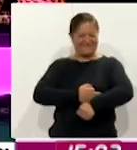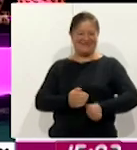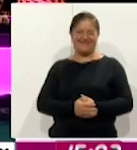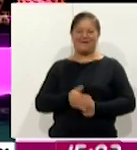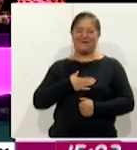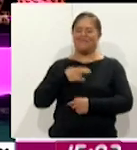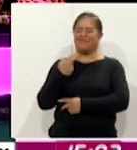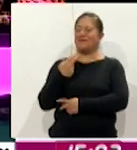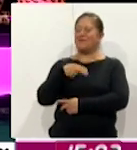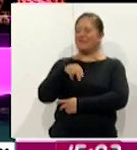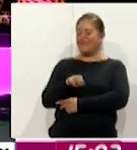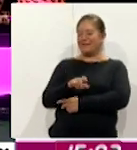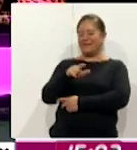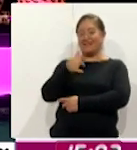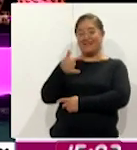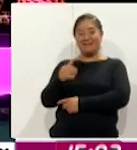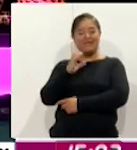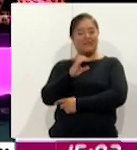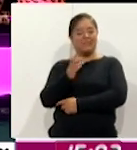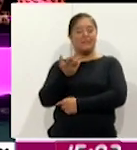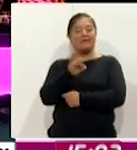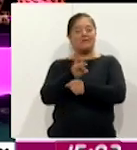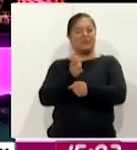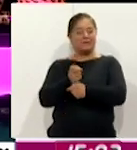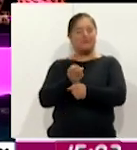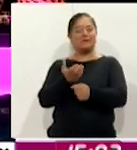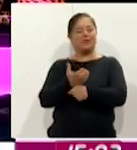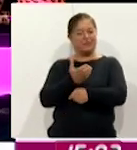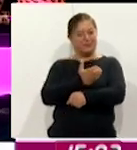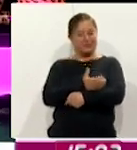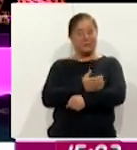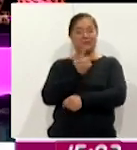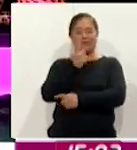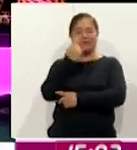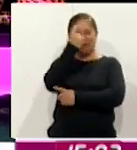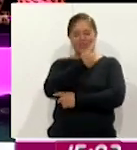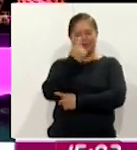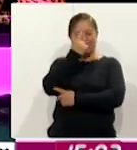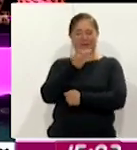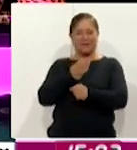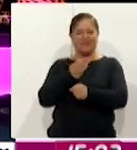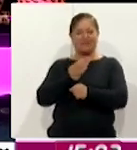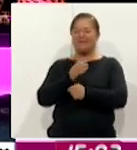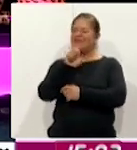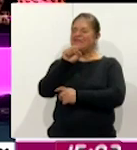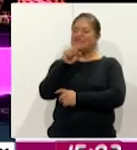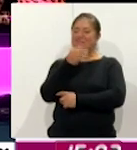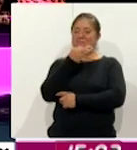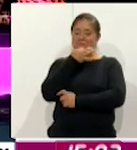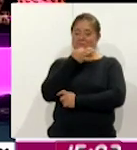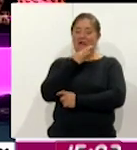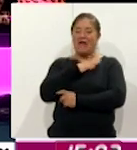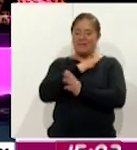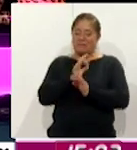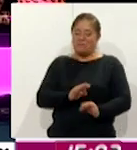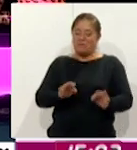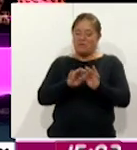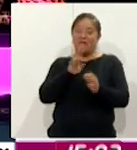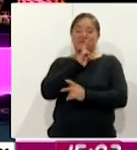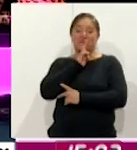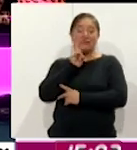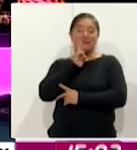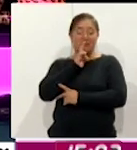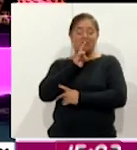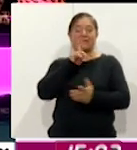Nelly Cervantes y la invitación, lo invito a que se quede con nosotros durante estos 60 minutos porque le tenemos lo más importante que